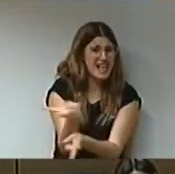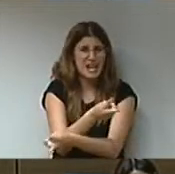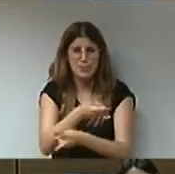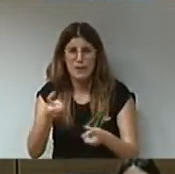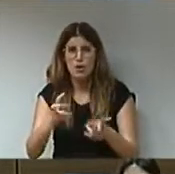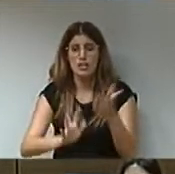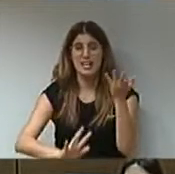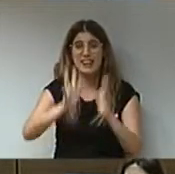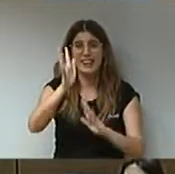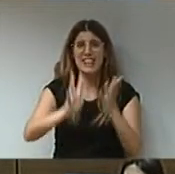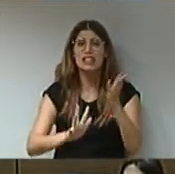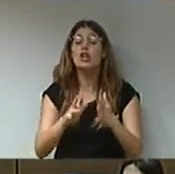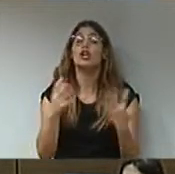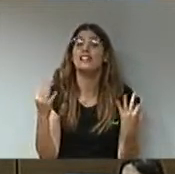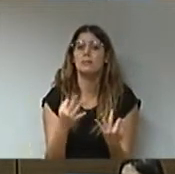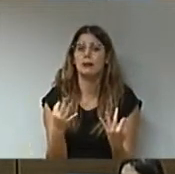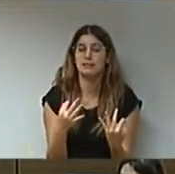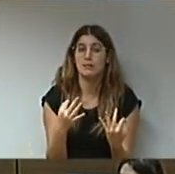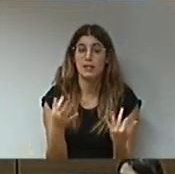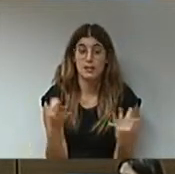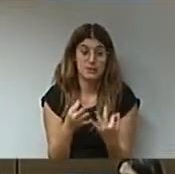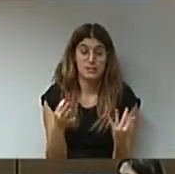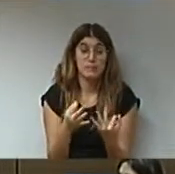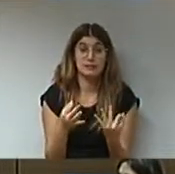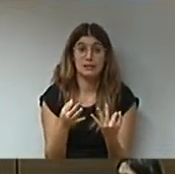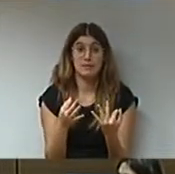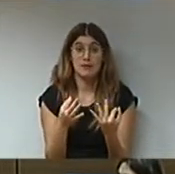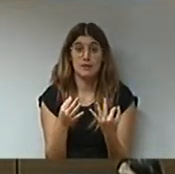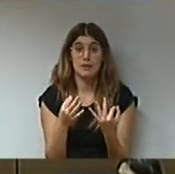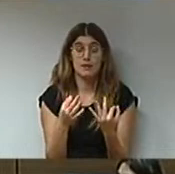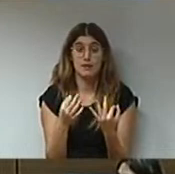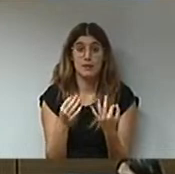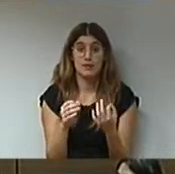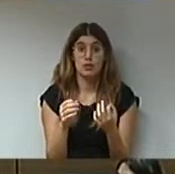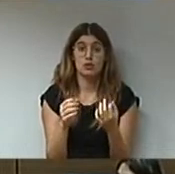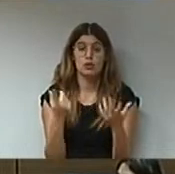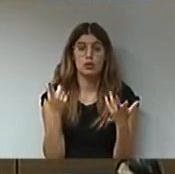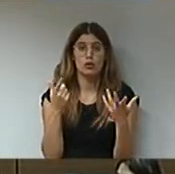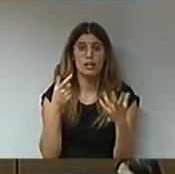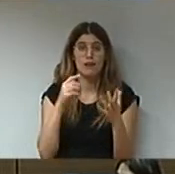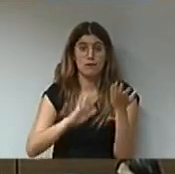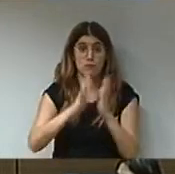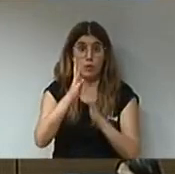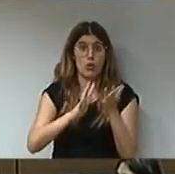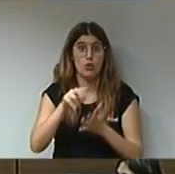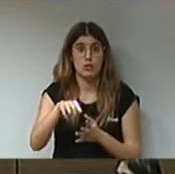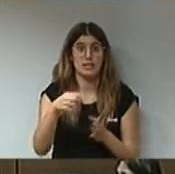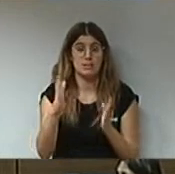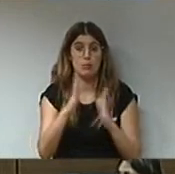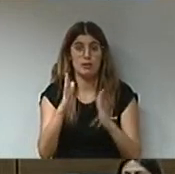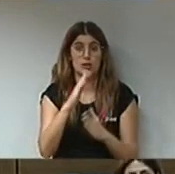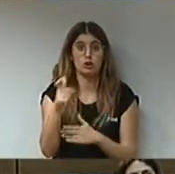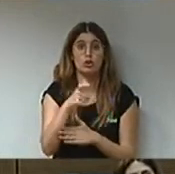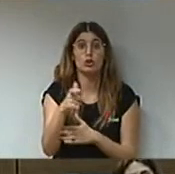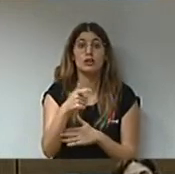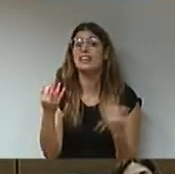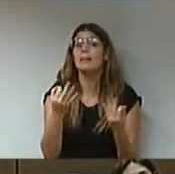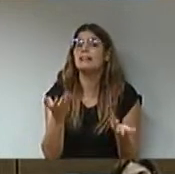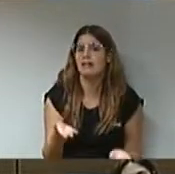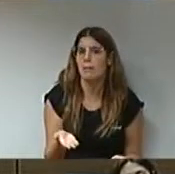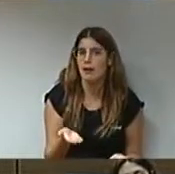incendio, ¿qué estaba pasando? ¿Qué estaba pasando con el cártel del fuego? ¿Qué estaba pasando en aquel momento?